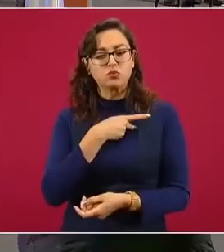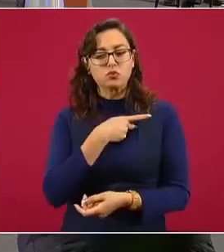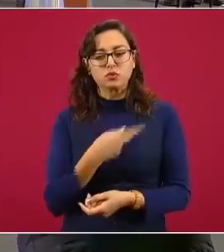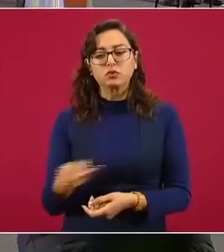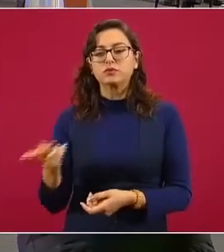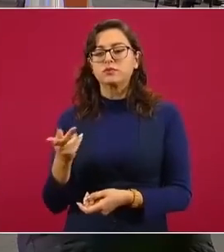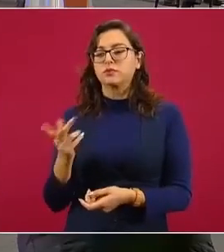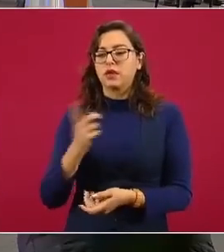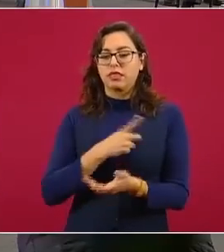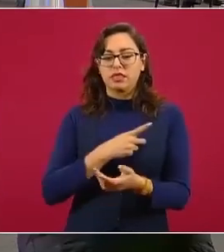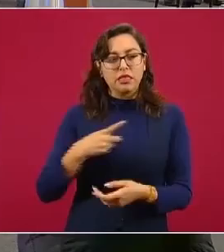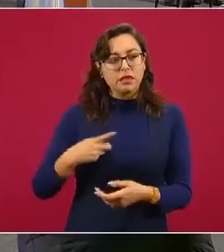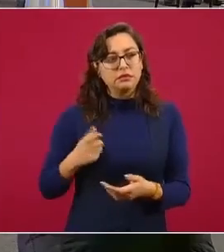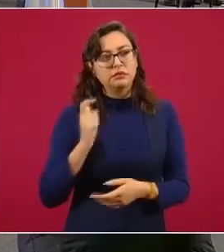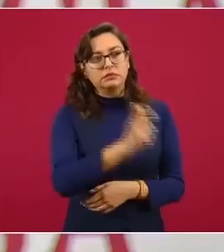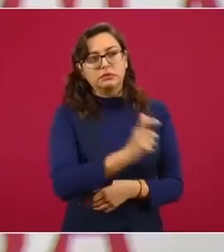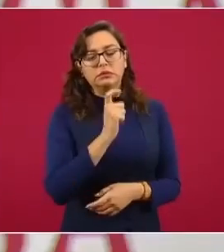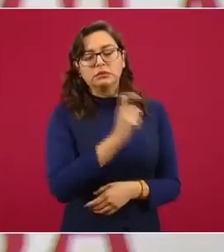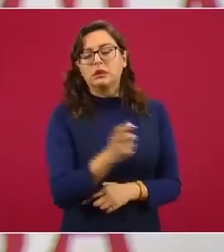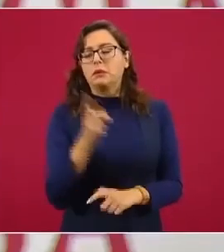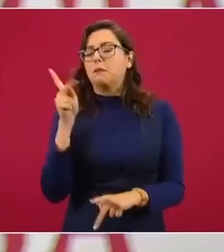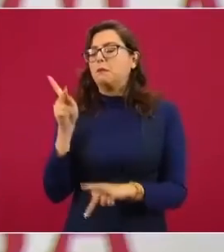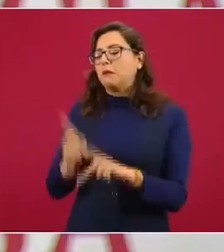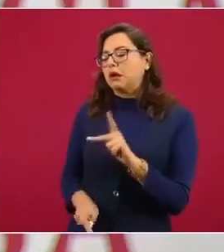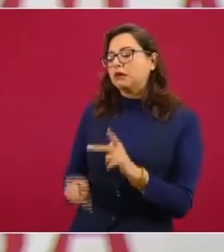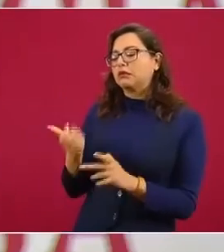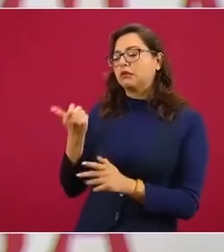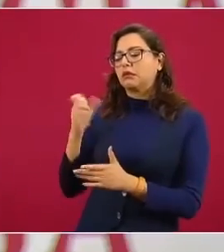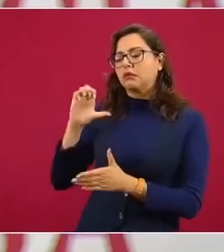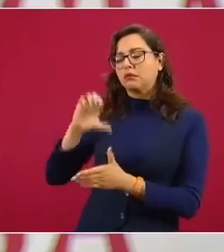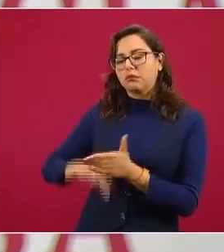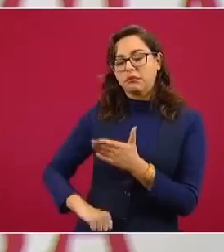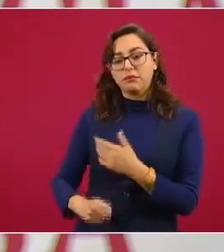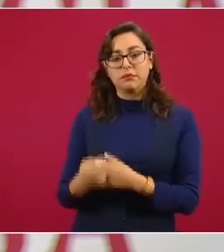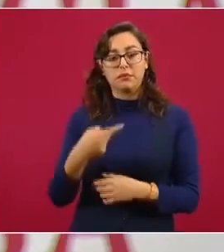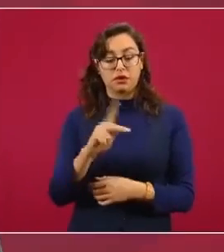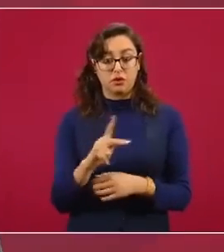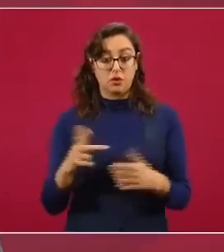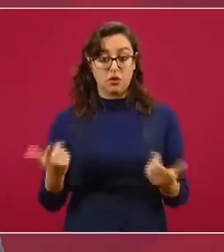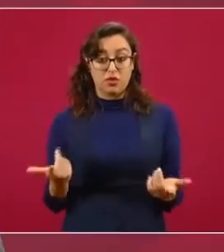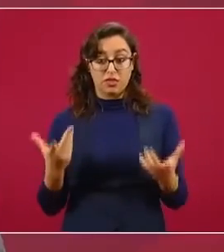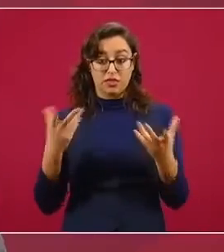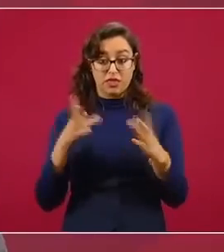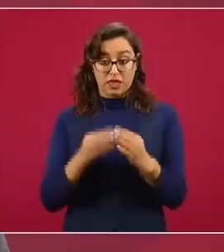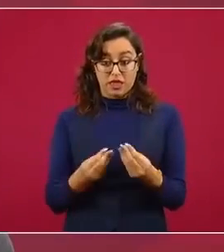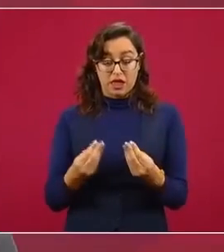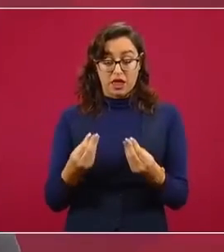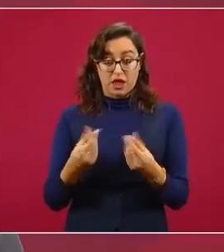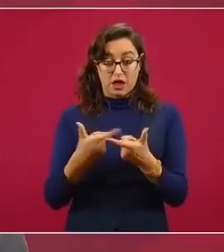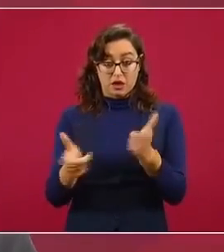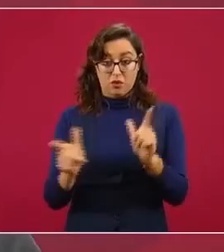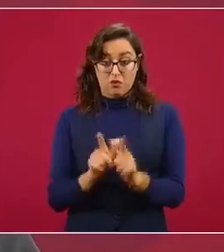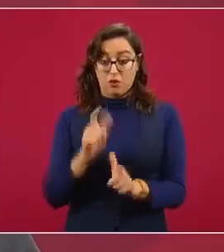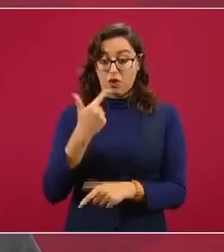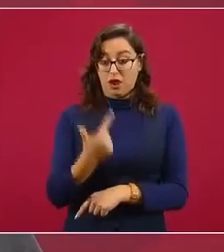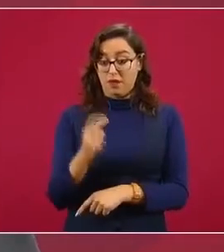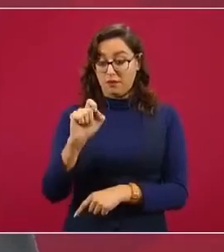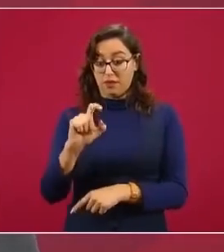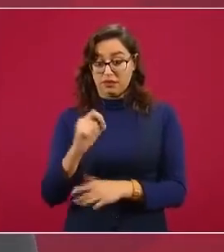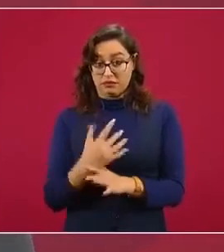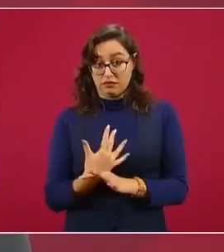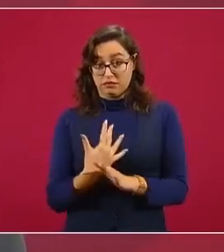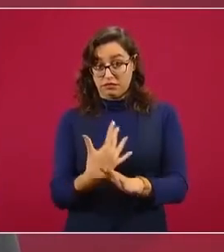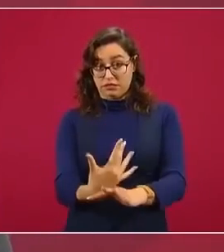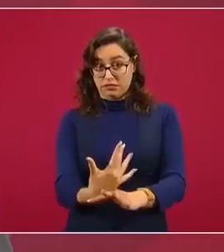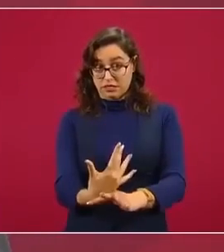Pero fue un planteamiento específico. Si realmente todos los países que participan en el G20 hacen valer lo que dicen, entonces